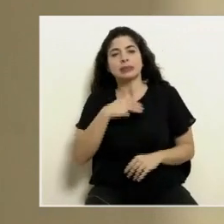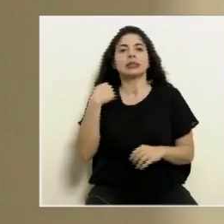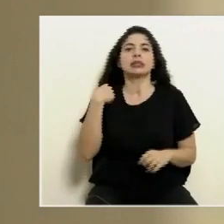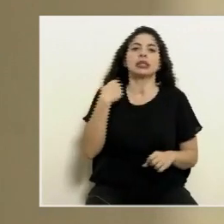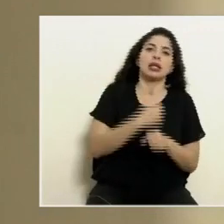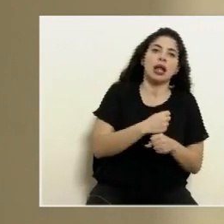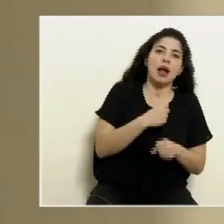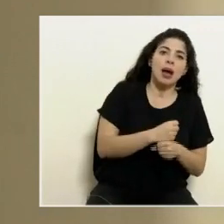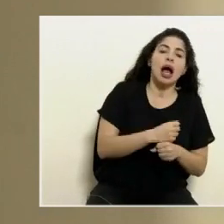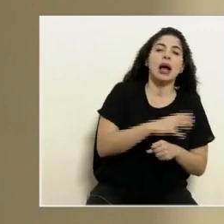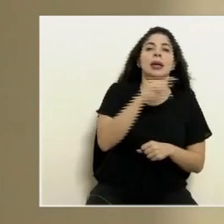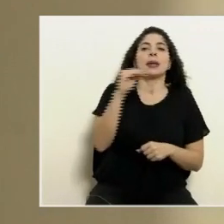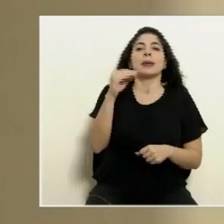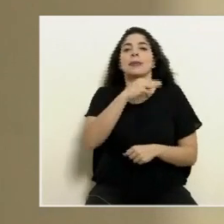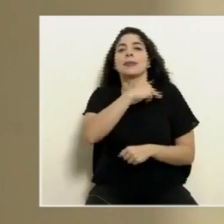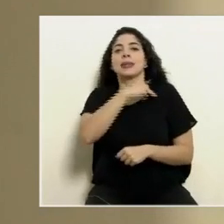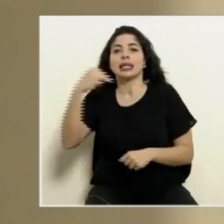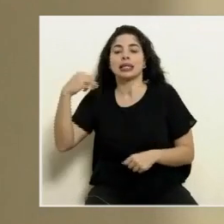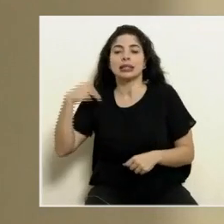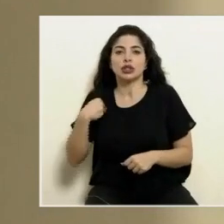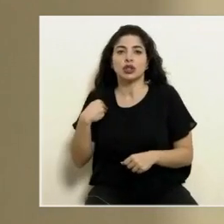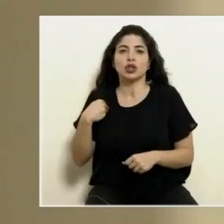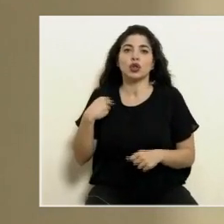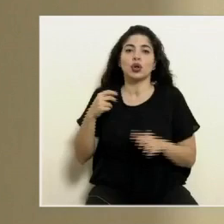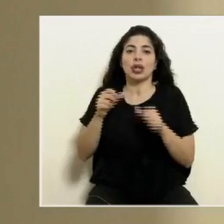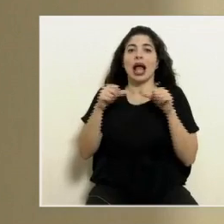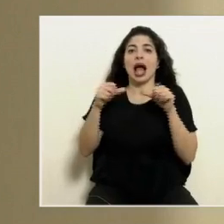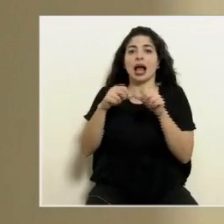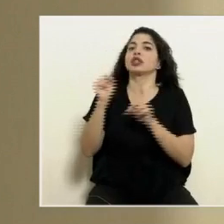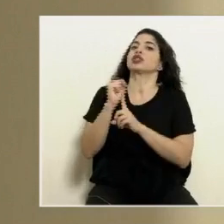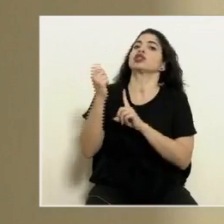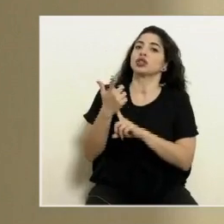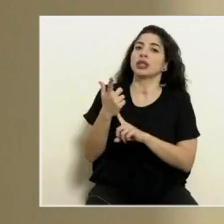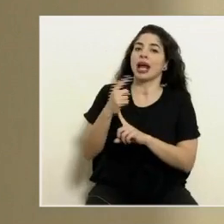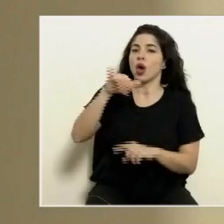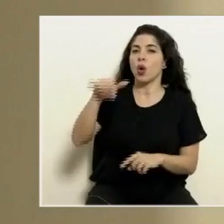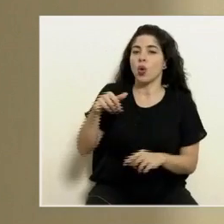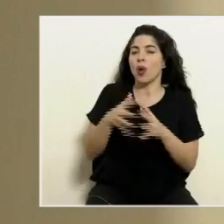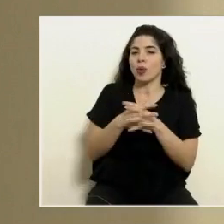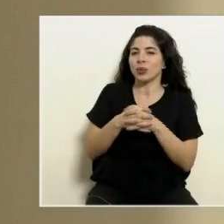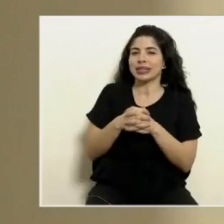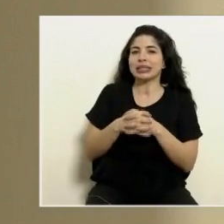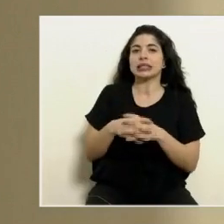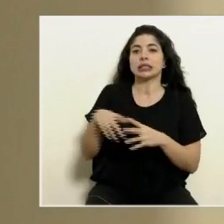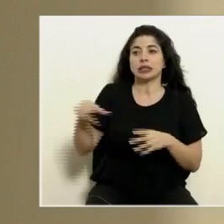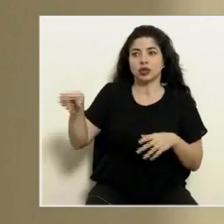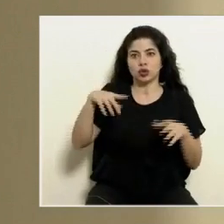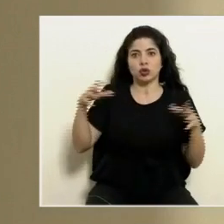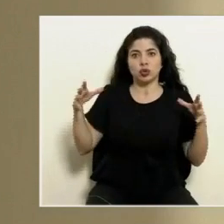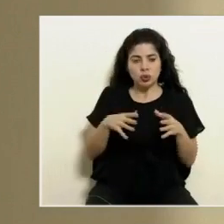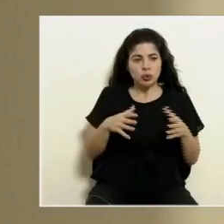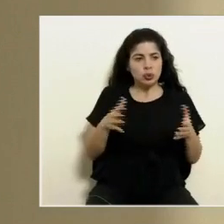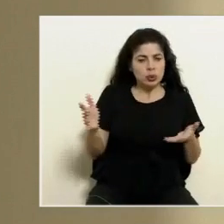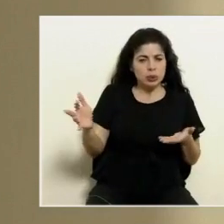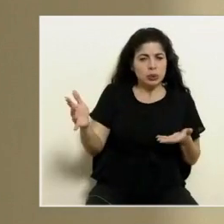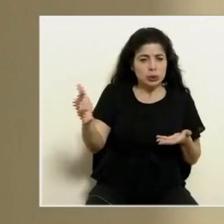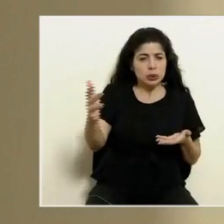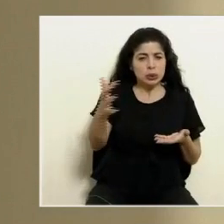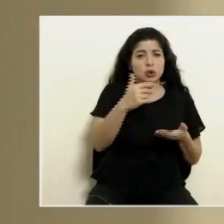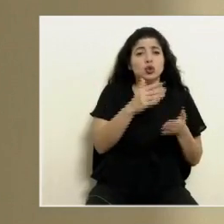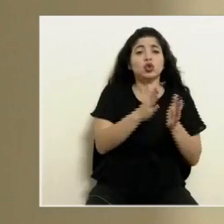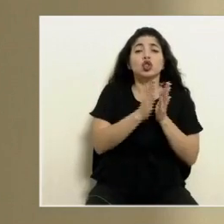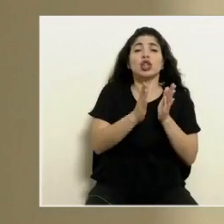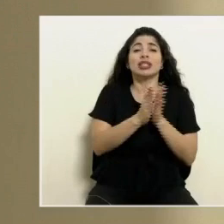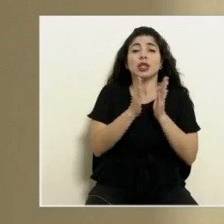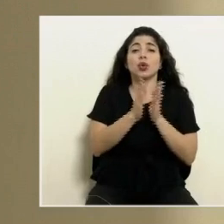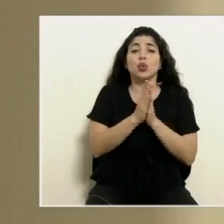Trabajo y el ministro del sector social, don Juan Luis Bermúdez. Se está analizando esta serie de